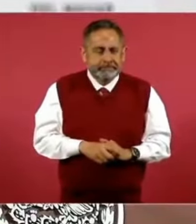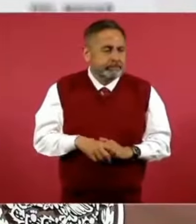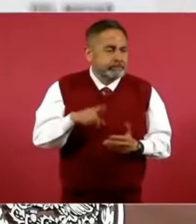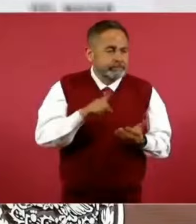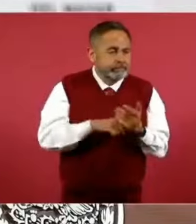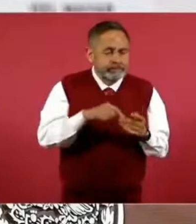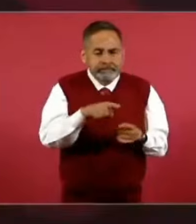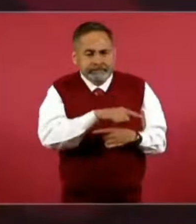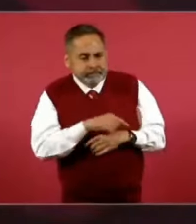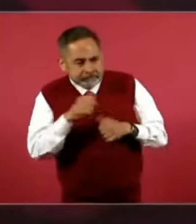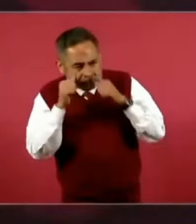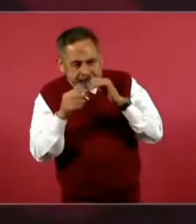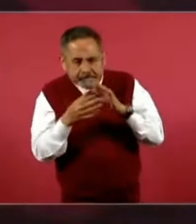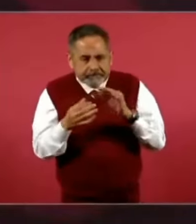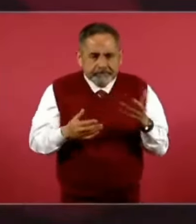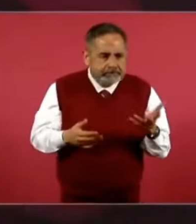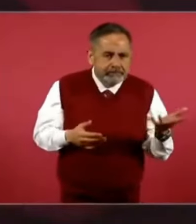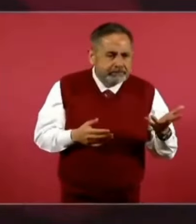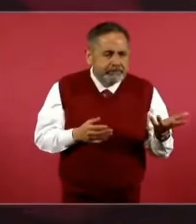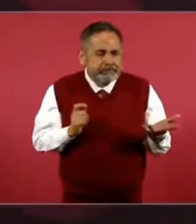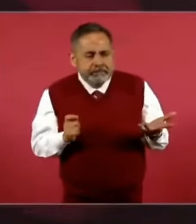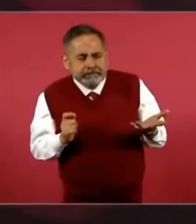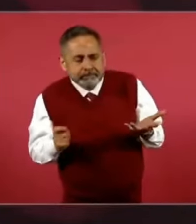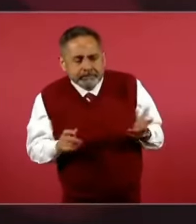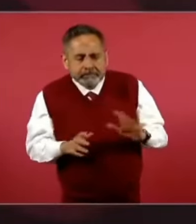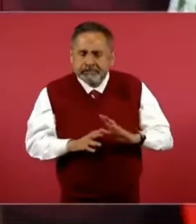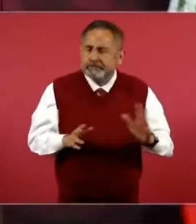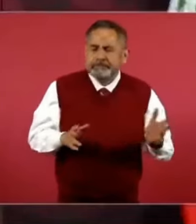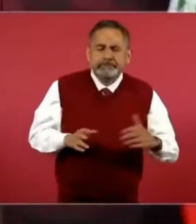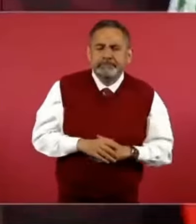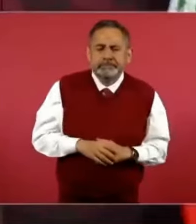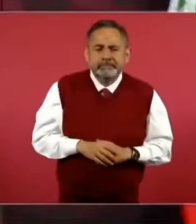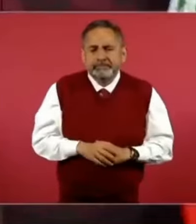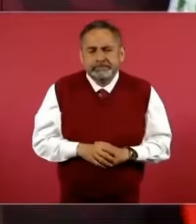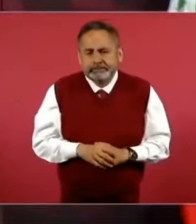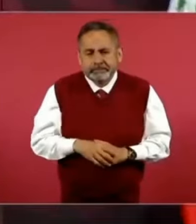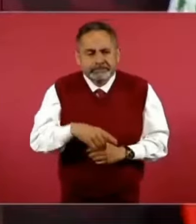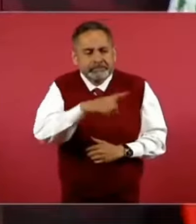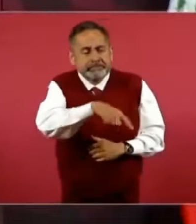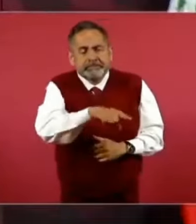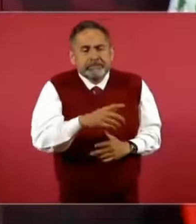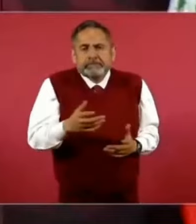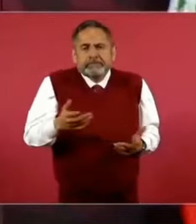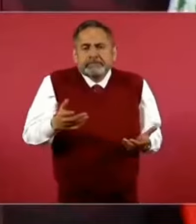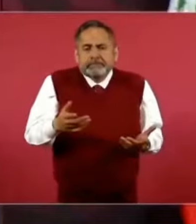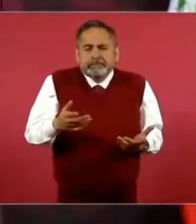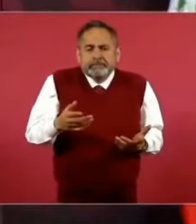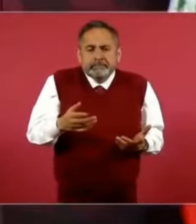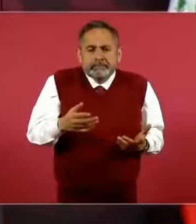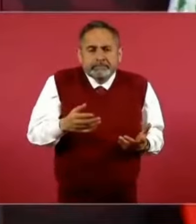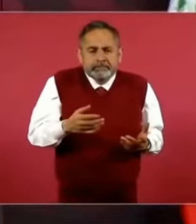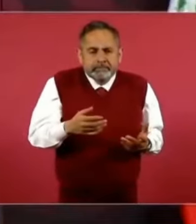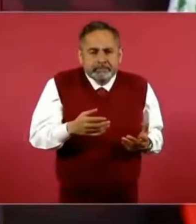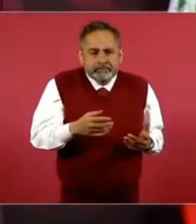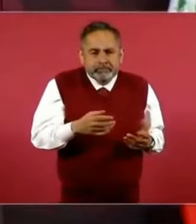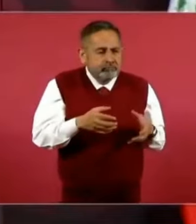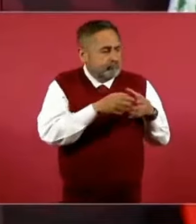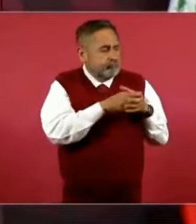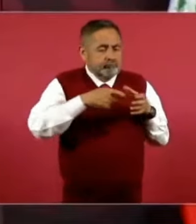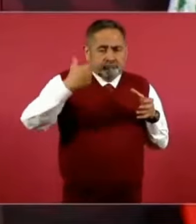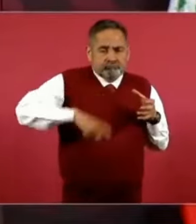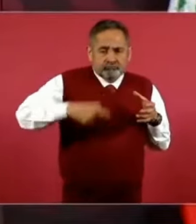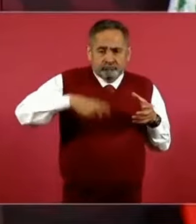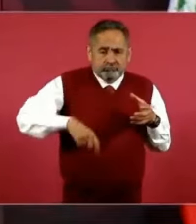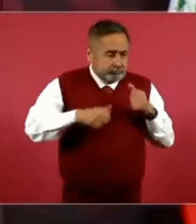atentos, pues, solo a los que representan el poder económico.